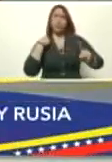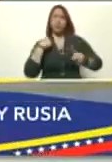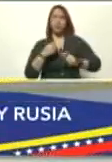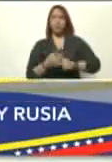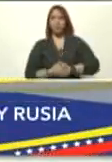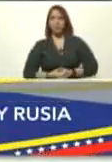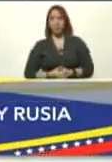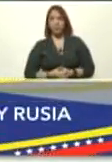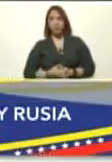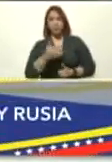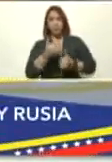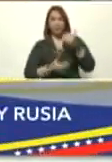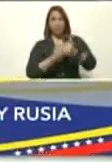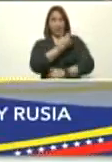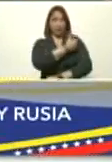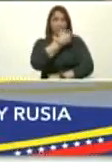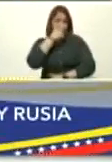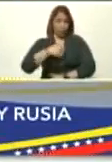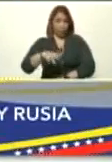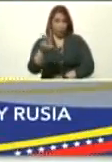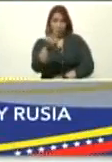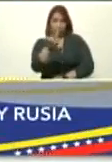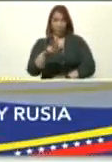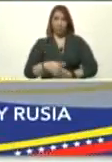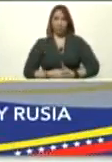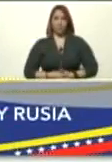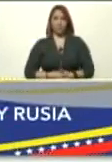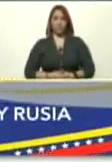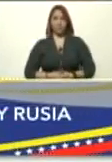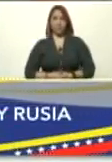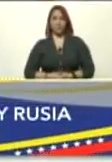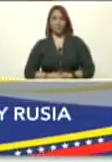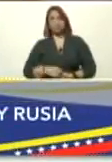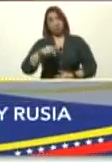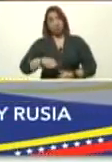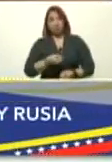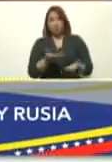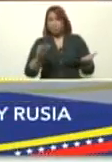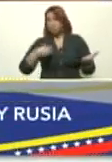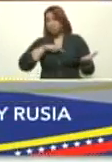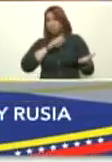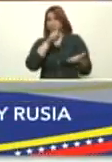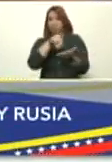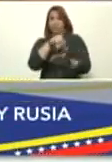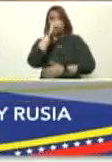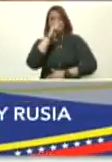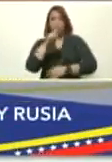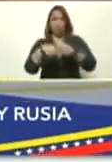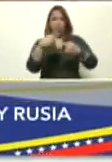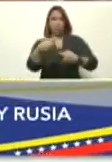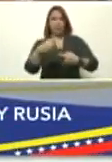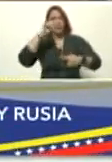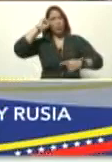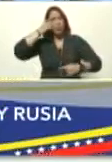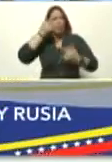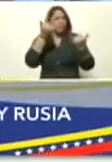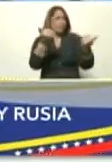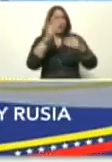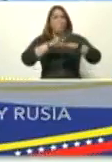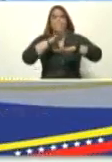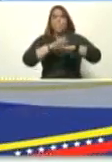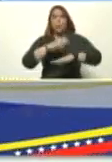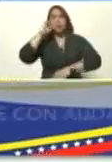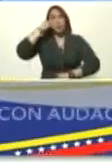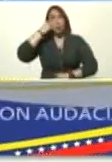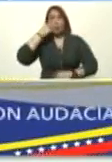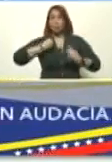el proceso de vacunación del pueblo de Venezuela. Y aquí estamos, pues, un año después vamos a recordar, porque